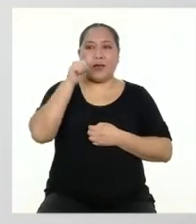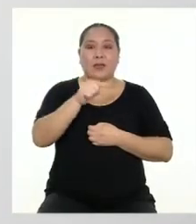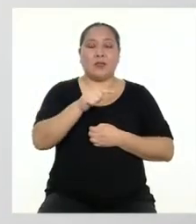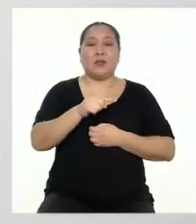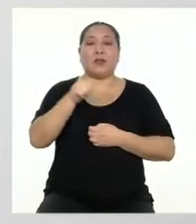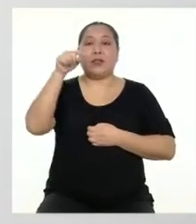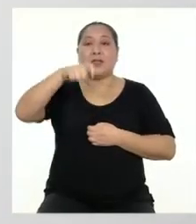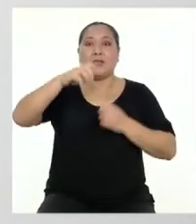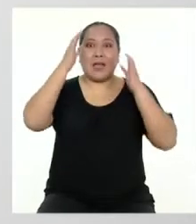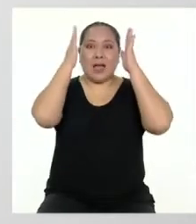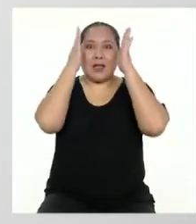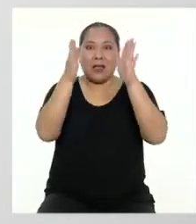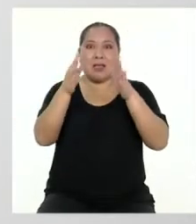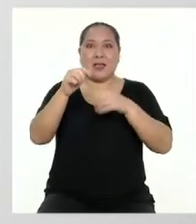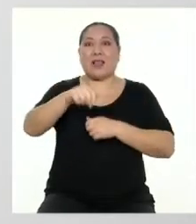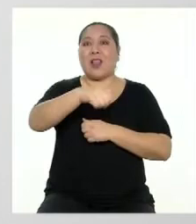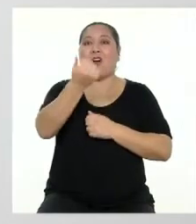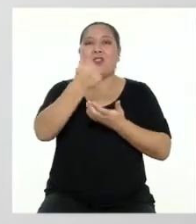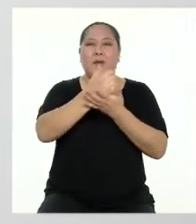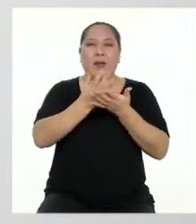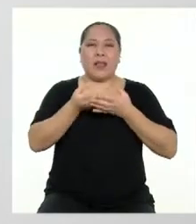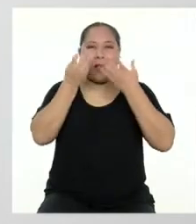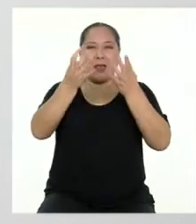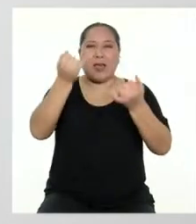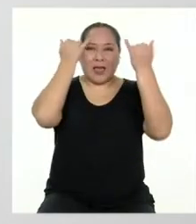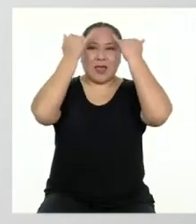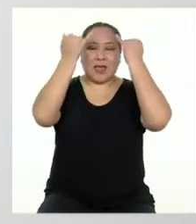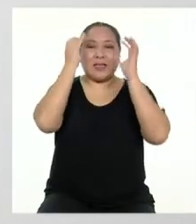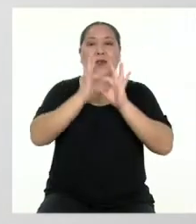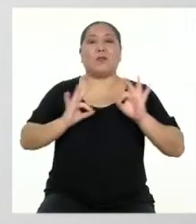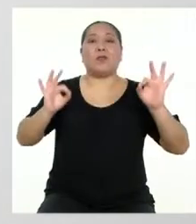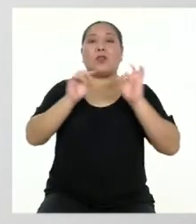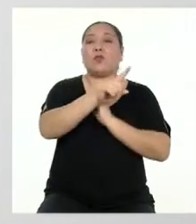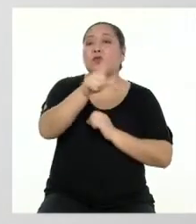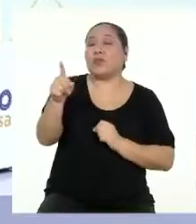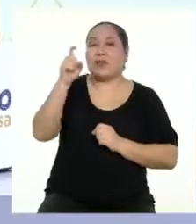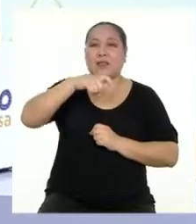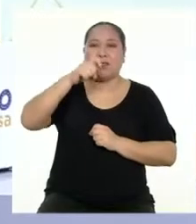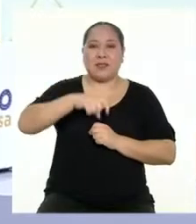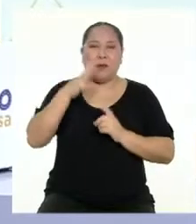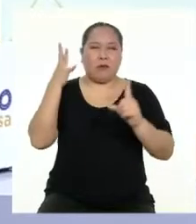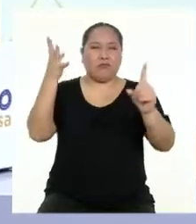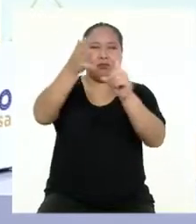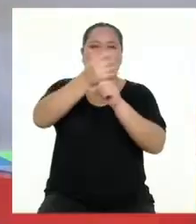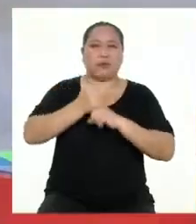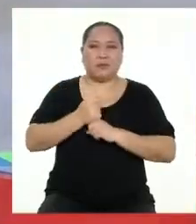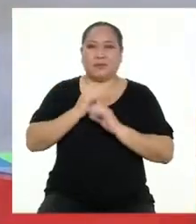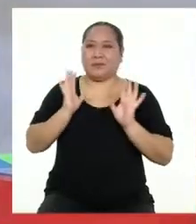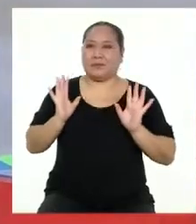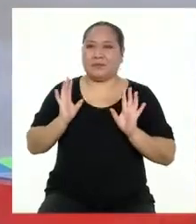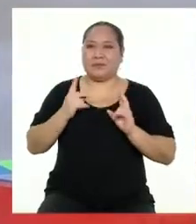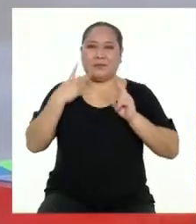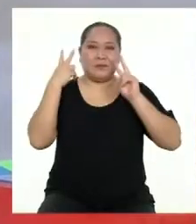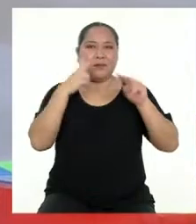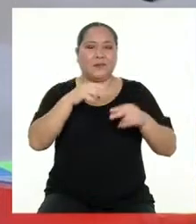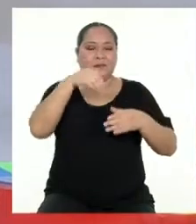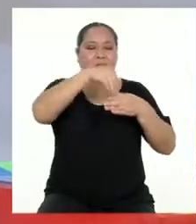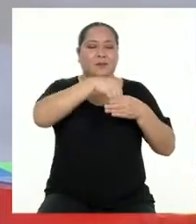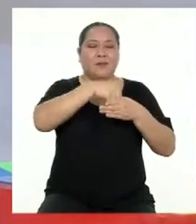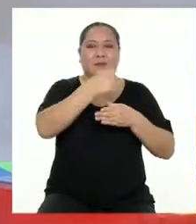muy atentos al siguiente bloque que daremos las ideas claves que necesitan para conseguirlo. Mientras tanto, vamos